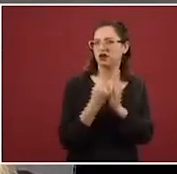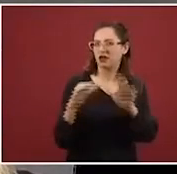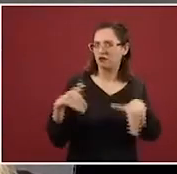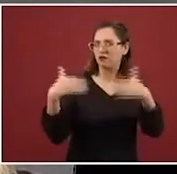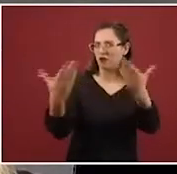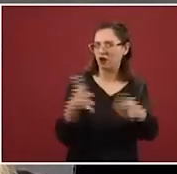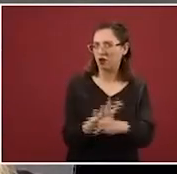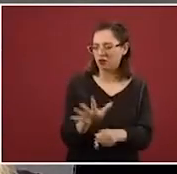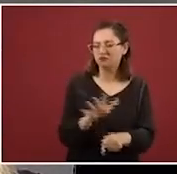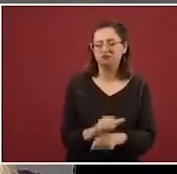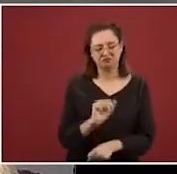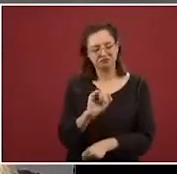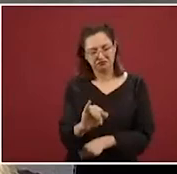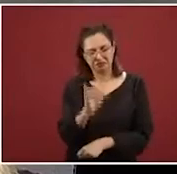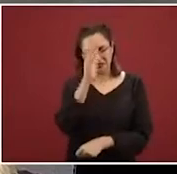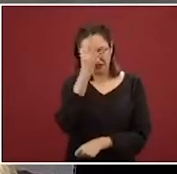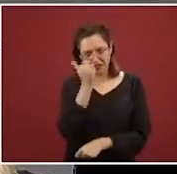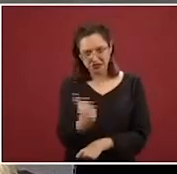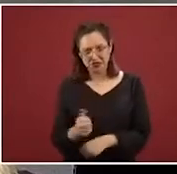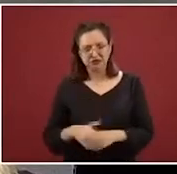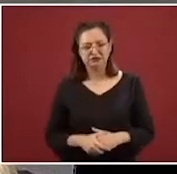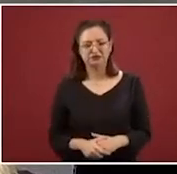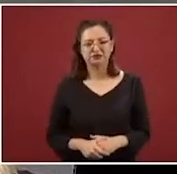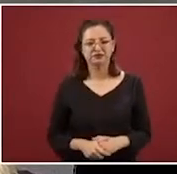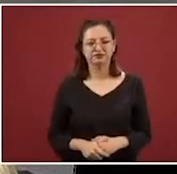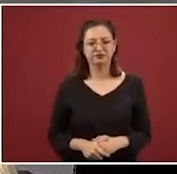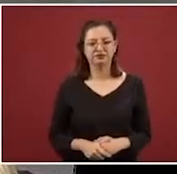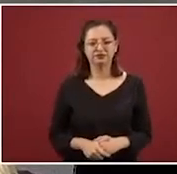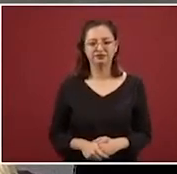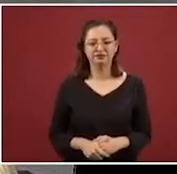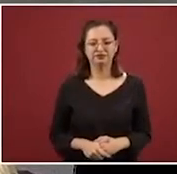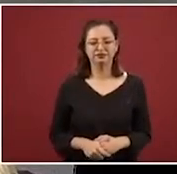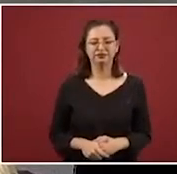también hacerlo. Sí.